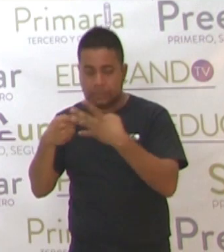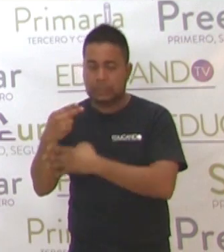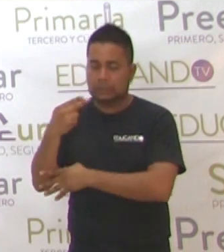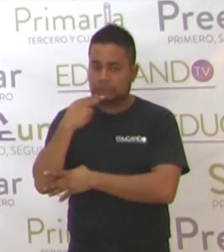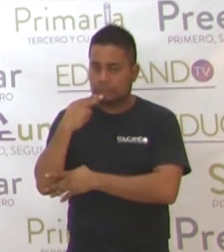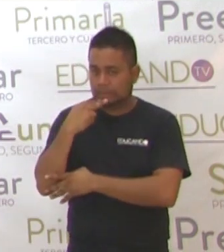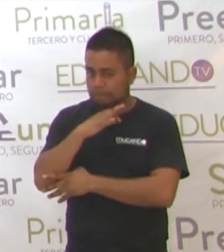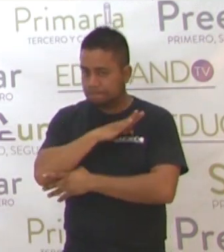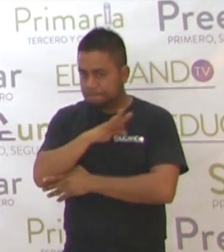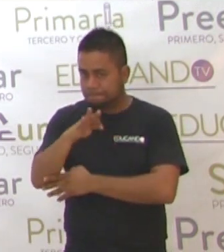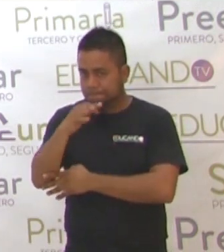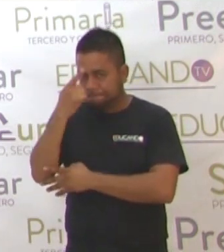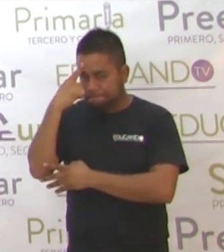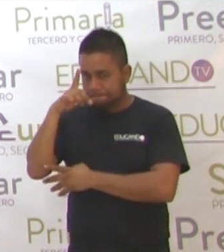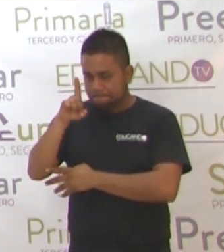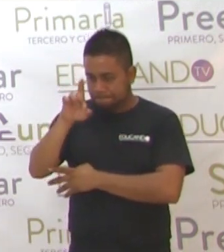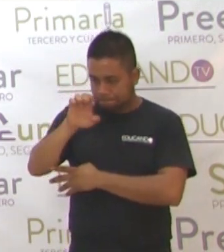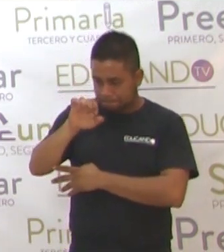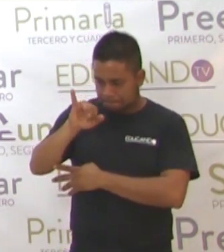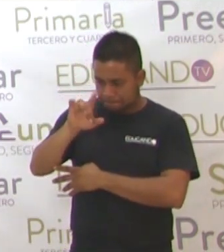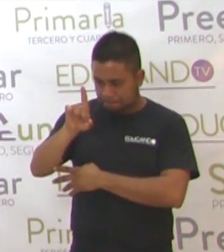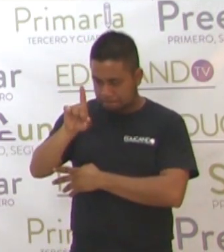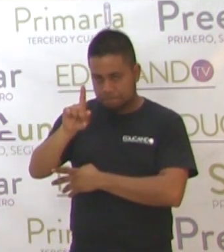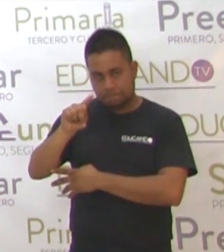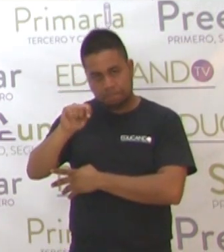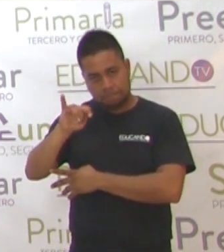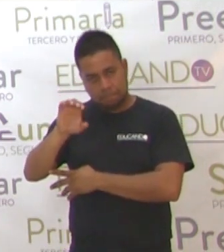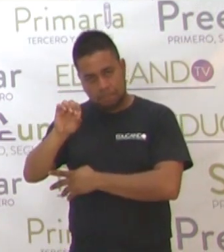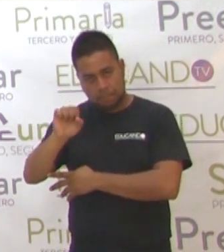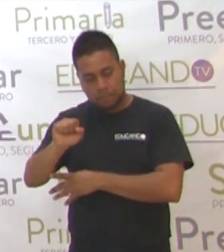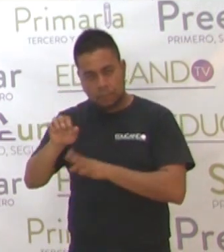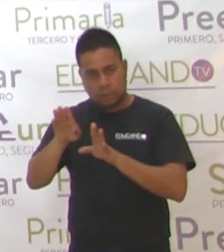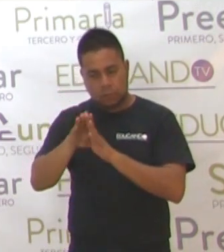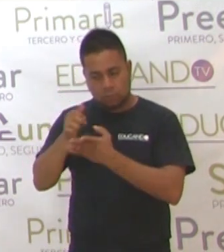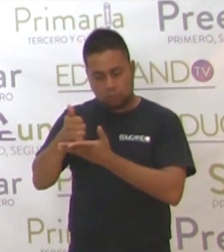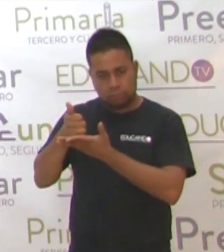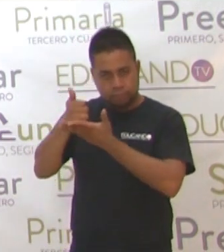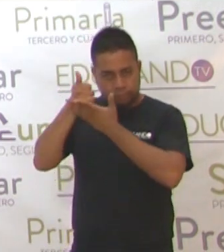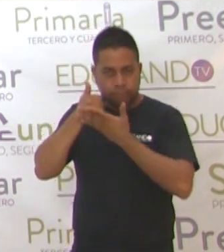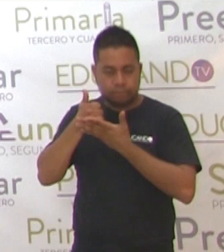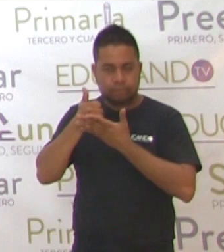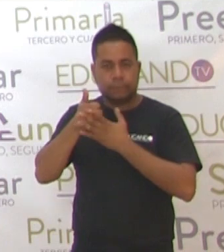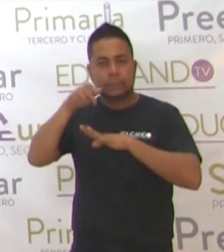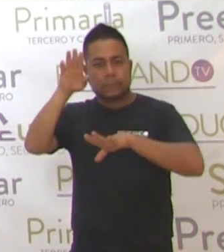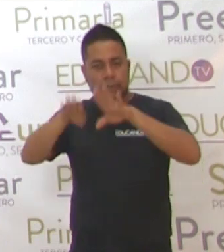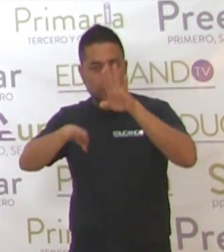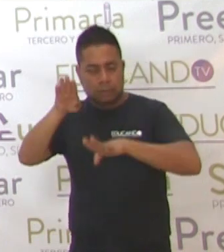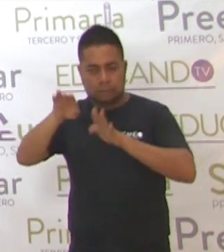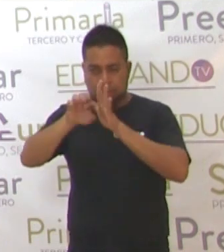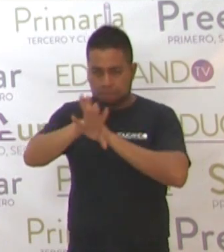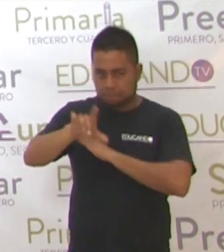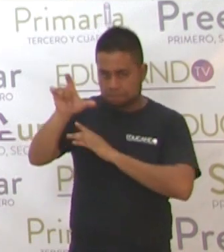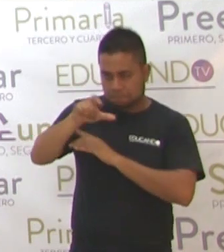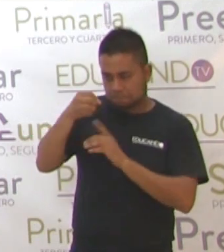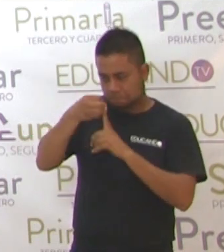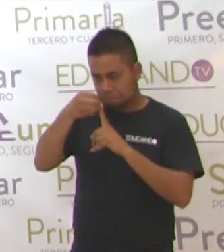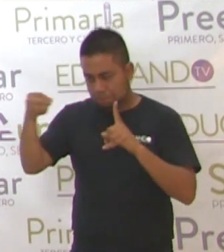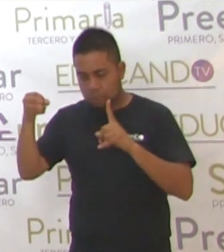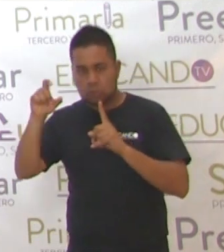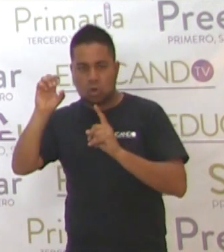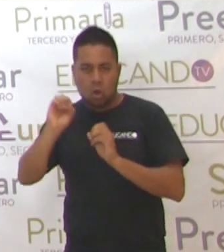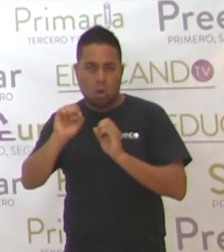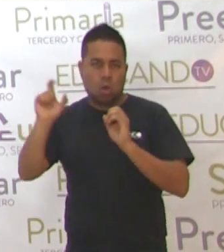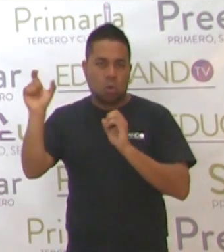los dípticos como referencia bien muchas veces en las oraciones o en la conversación